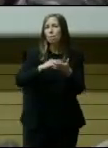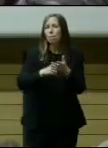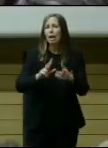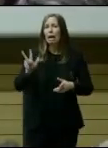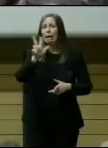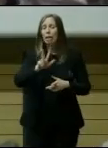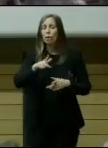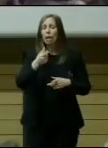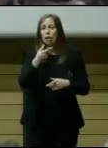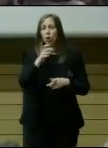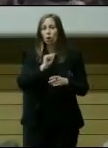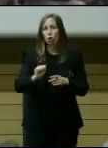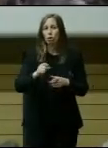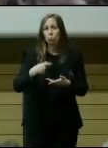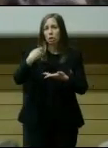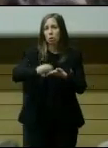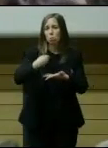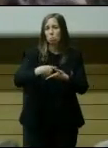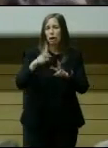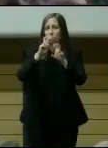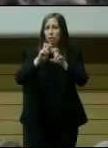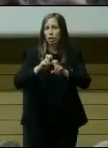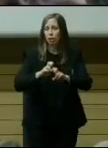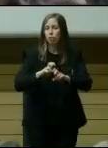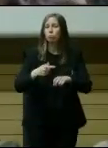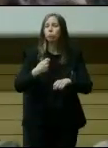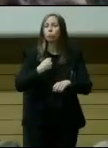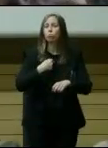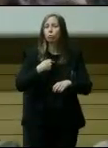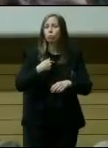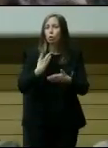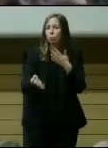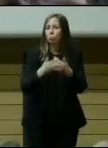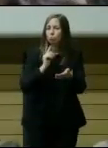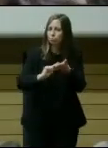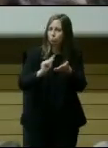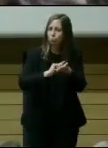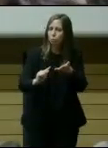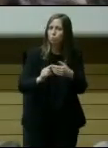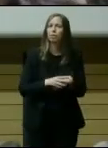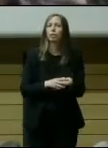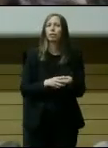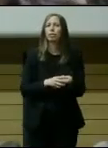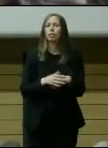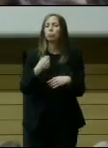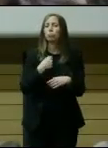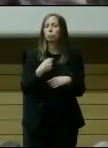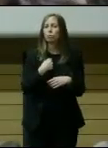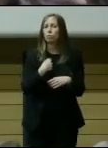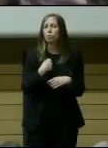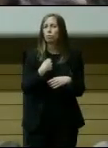porque es él quien nos pagó esta investigación Episteme, del cual yo sí que soy el autor. Obviamente que hay muchas cosas que hace Episteme, del cual